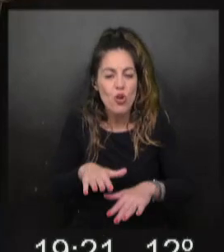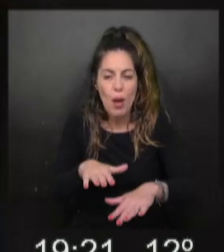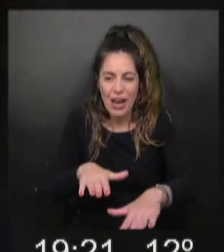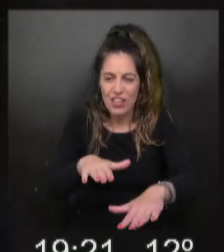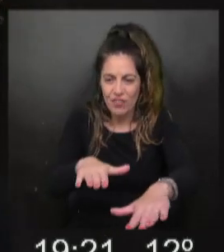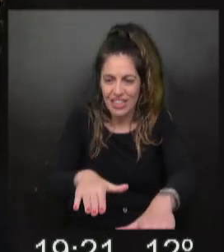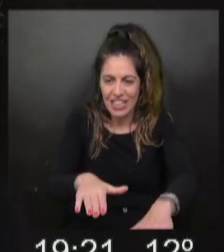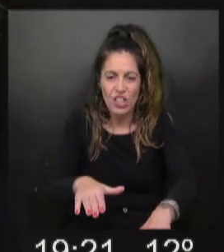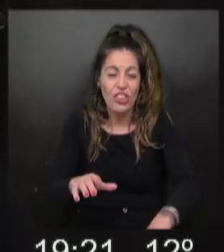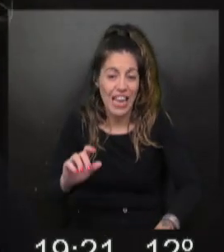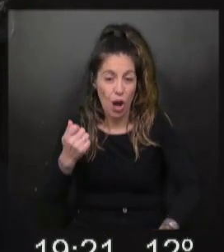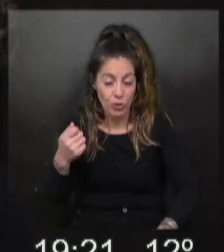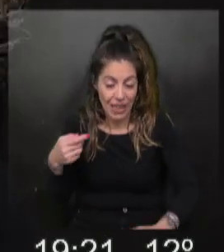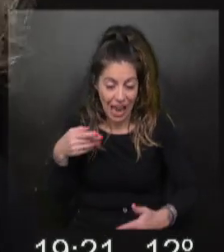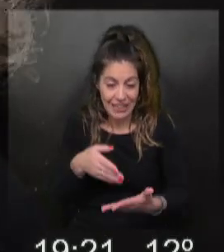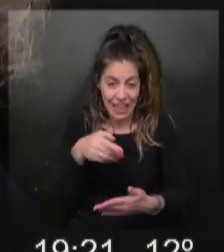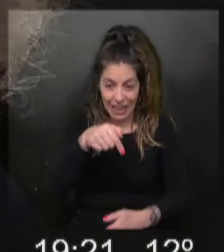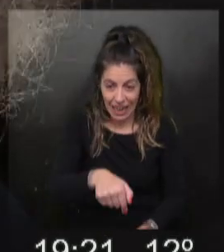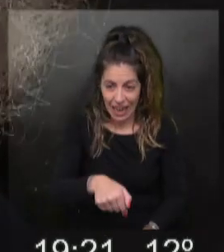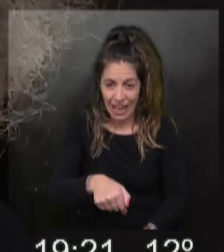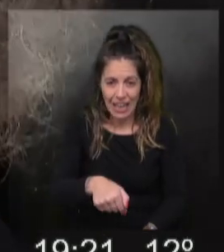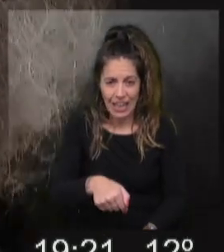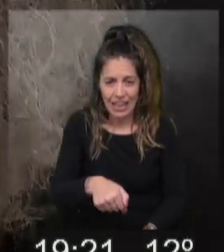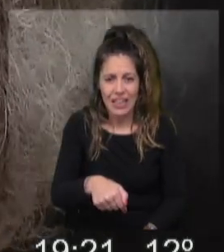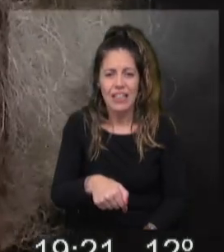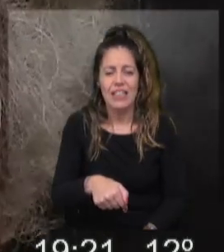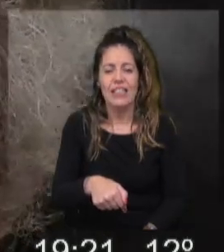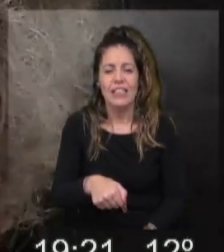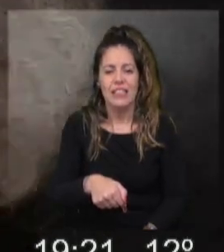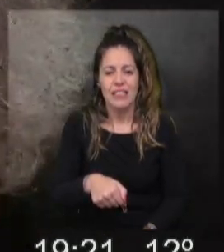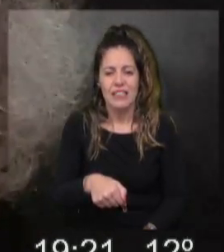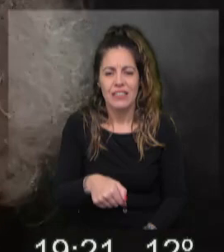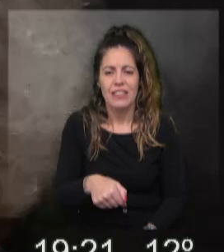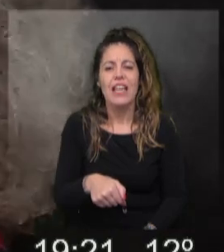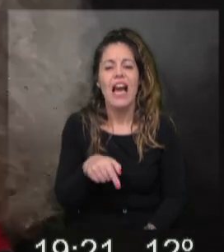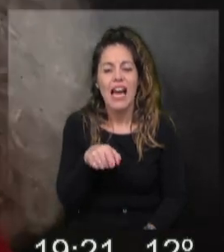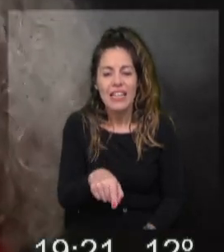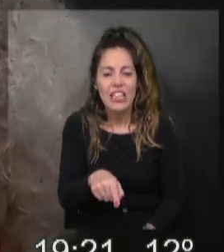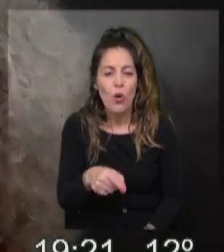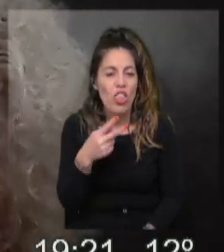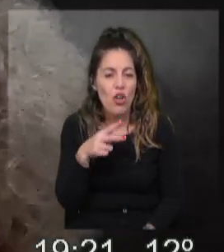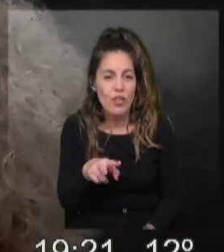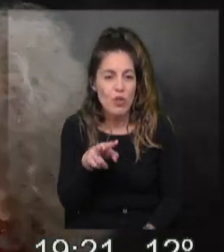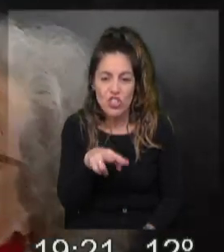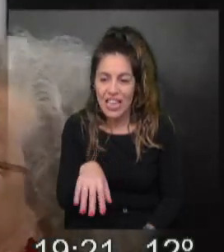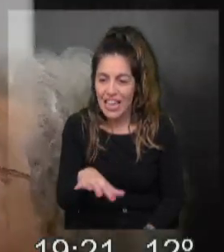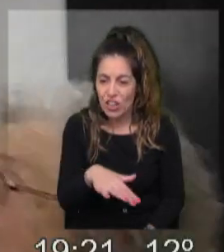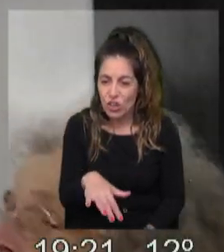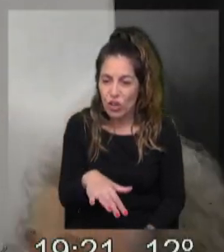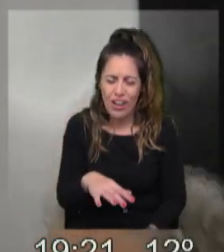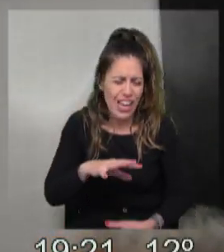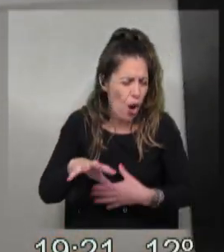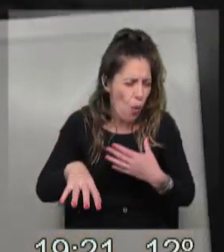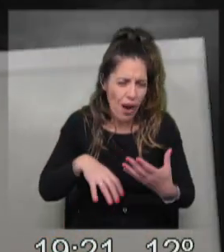de la ute hasta era el Nacho Ponce León el presidente cuando abrimos esto era un